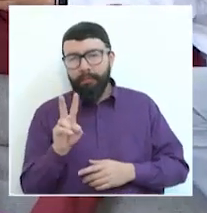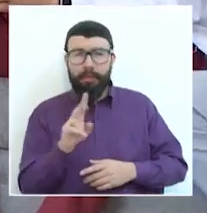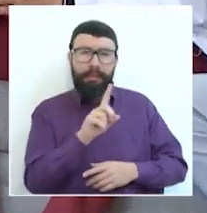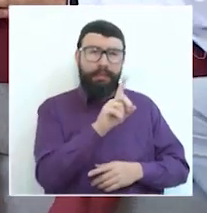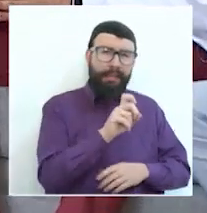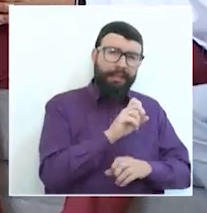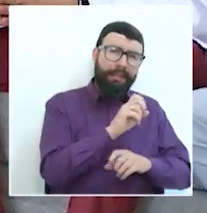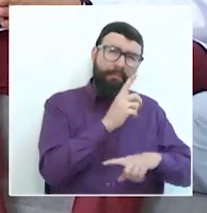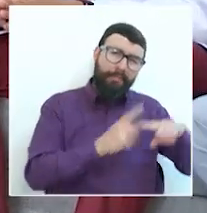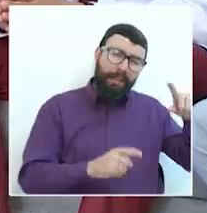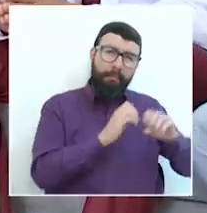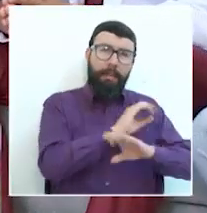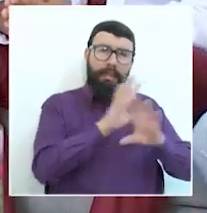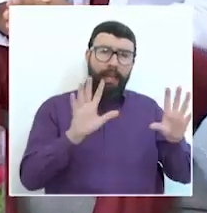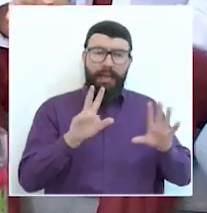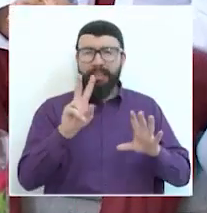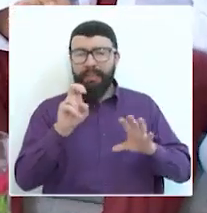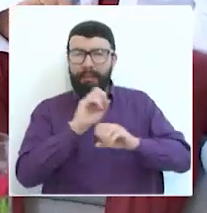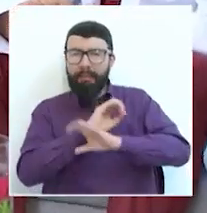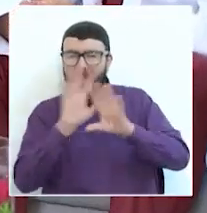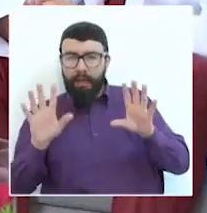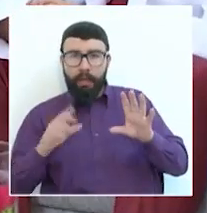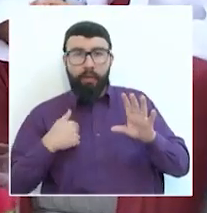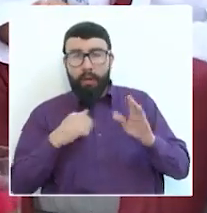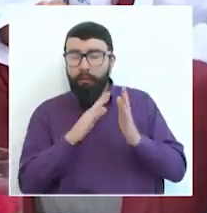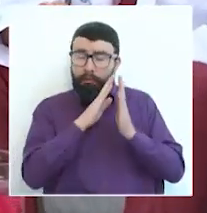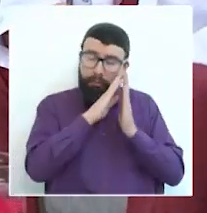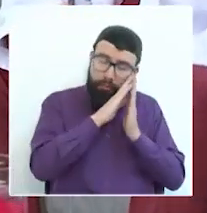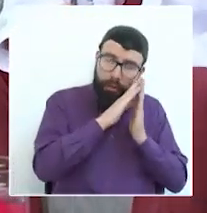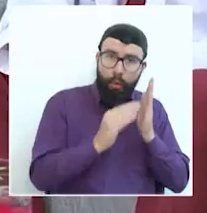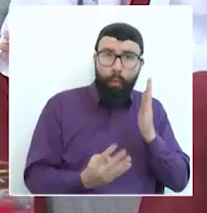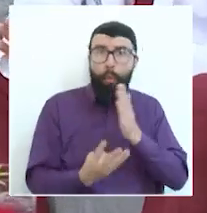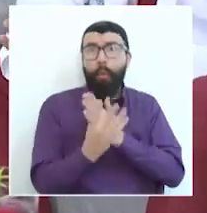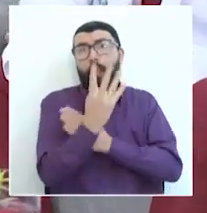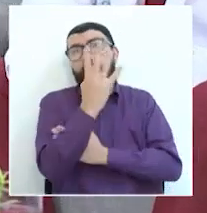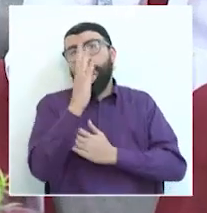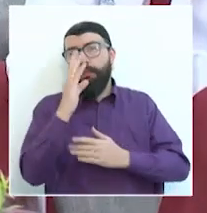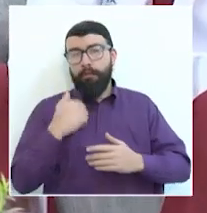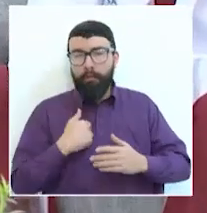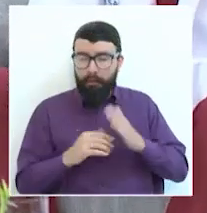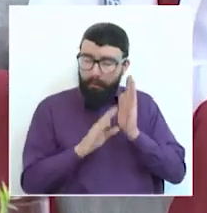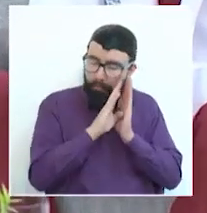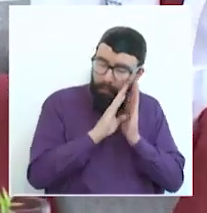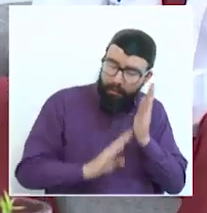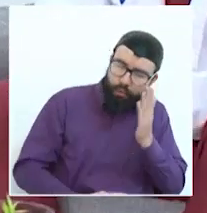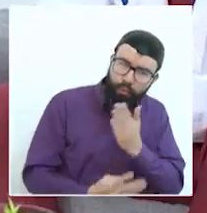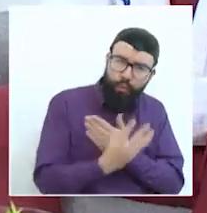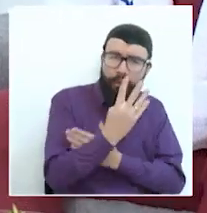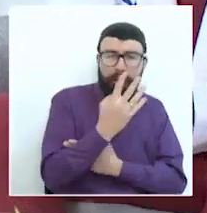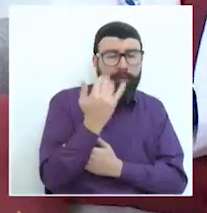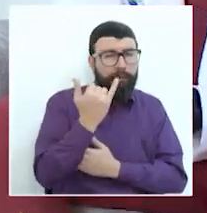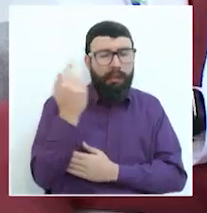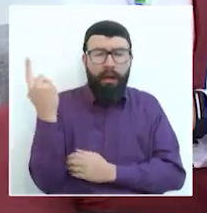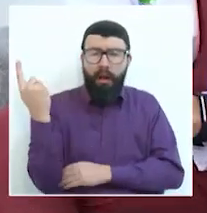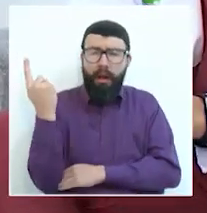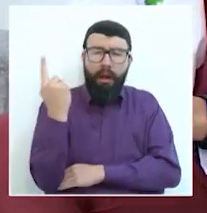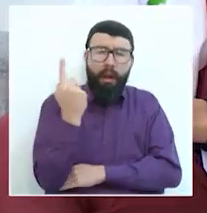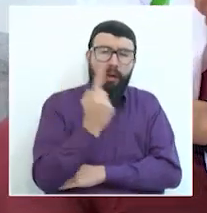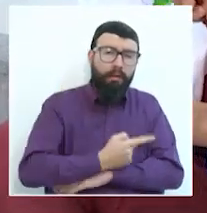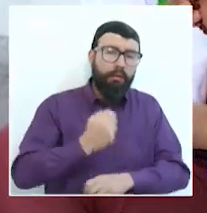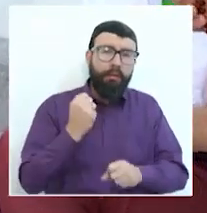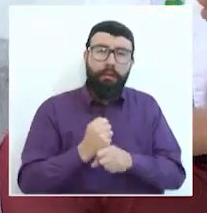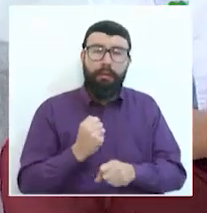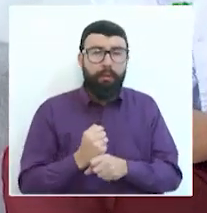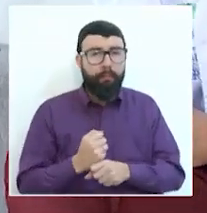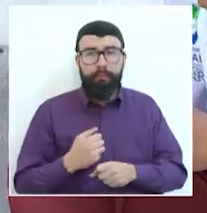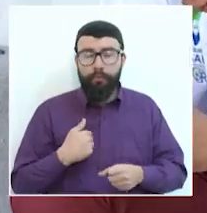7 de la mañana, y estoy acostándome casi a las 4 de la mañana. O sea, es una jornada laboral supremamente extensa y